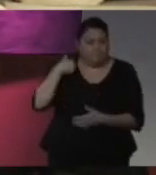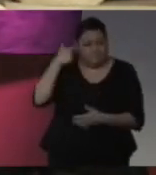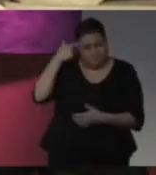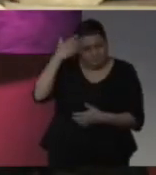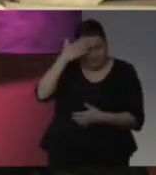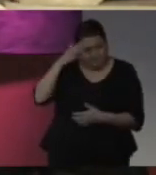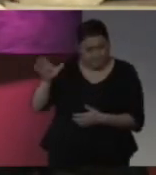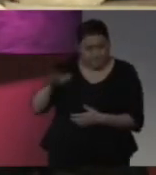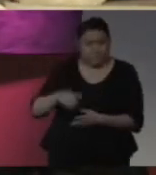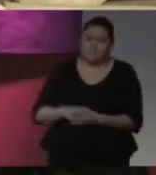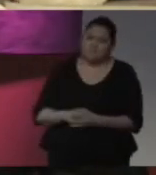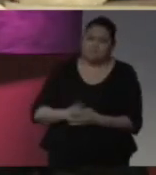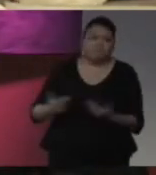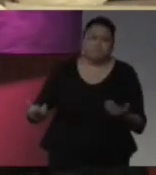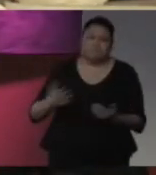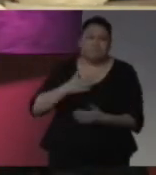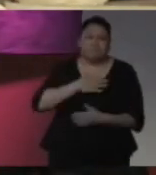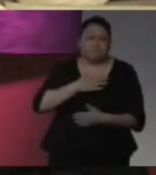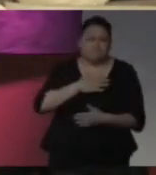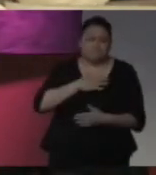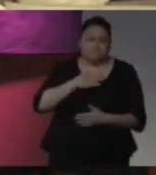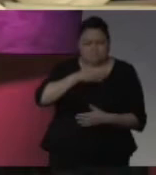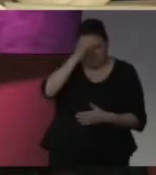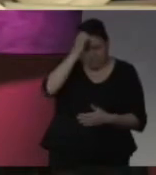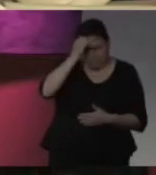Como me he preguntado